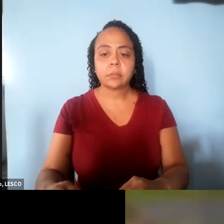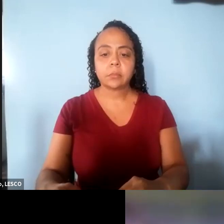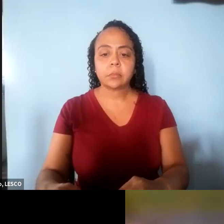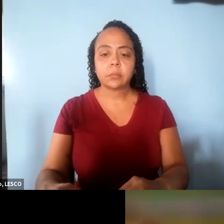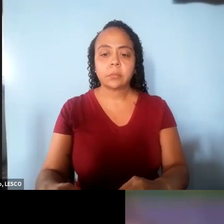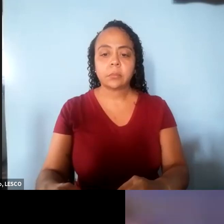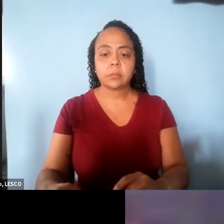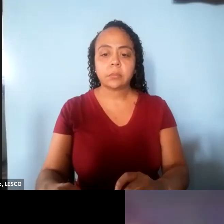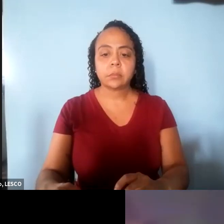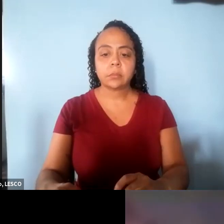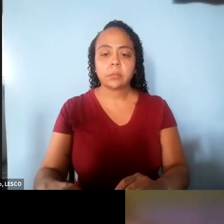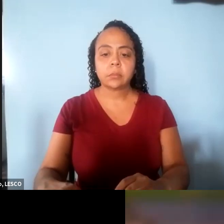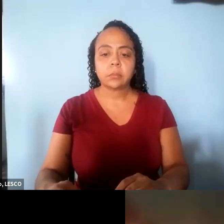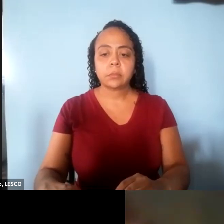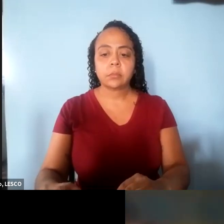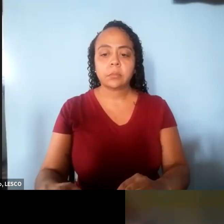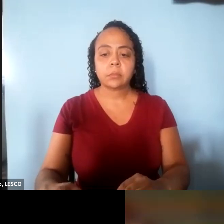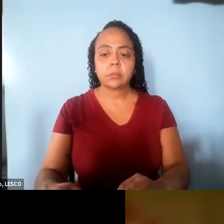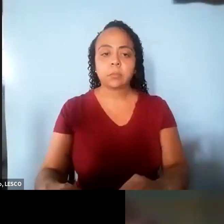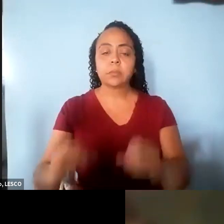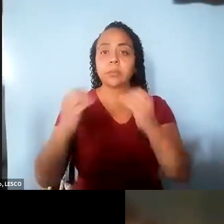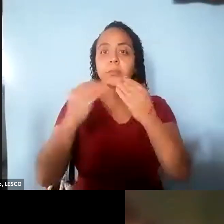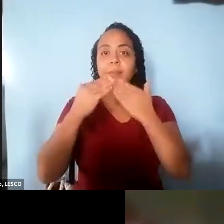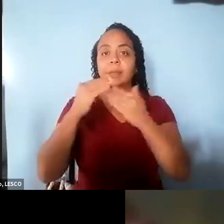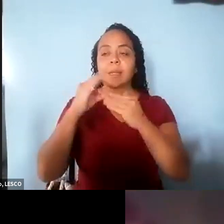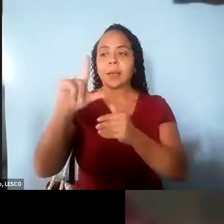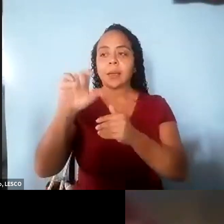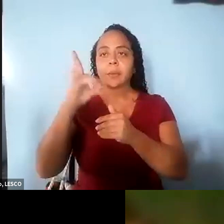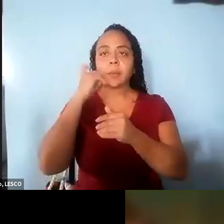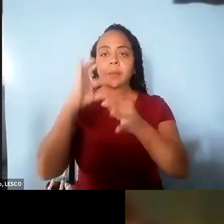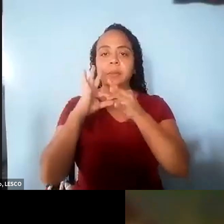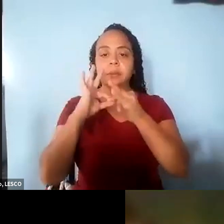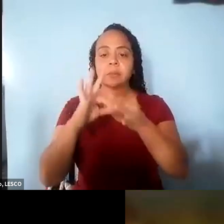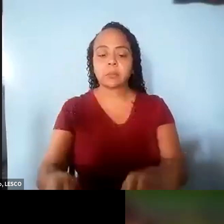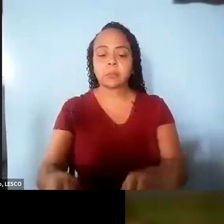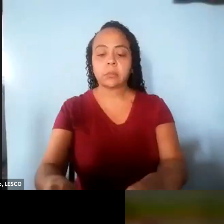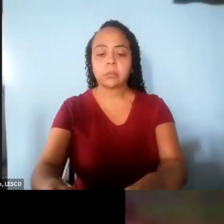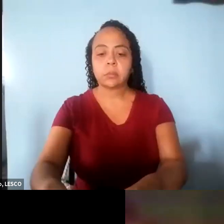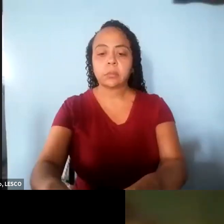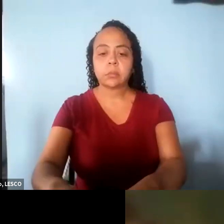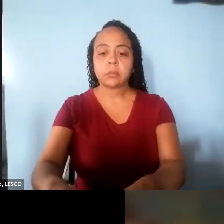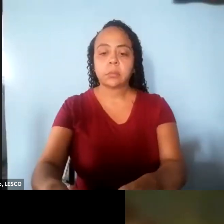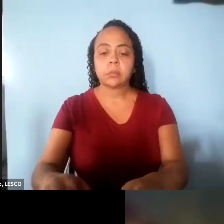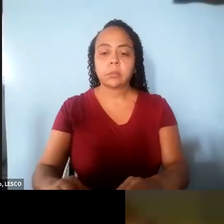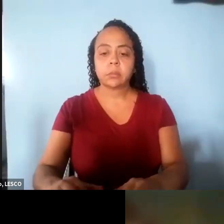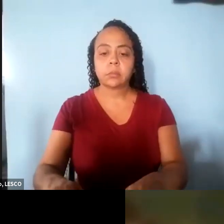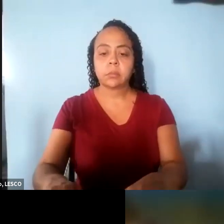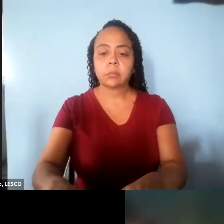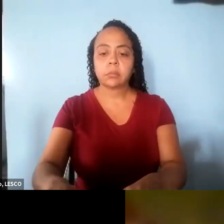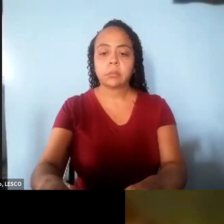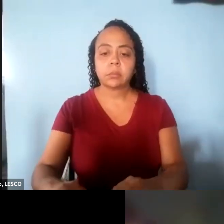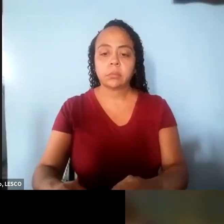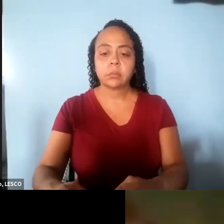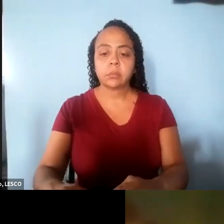muchísimas gracias claudia por ser una gran aliada en la reducción del riesgo de desastres a nivel regional muchas gracias por tan